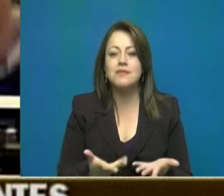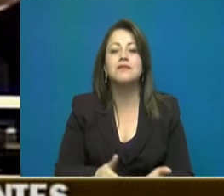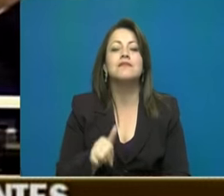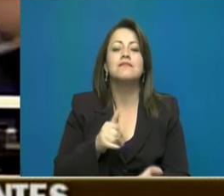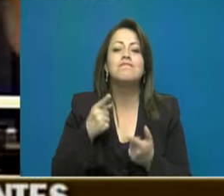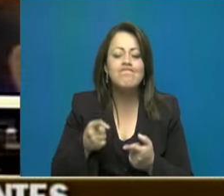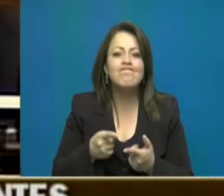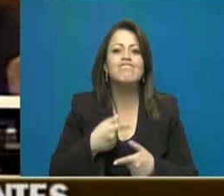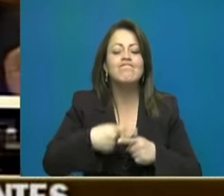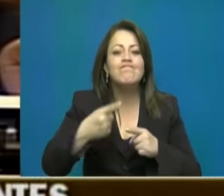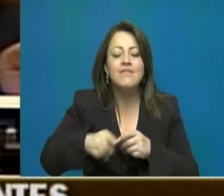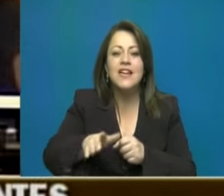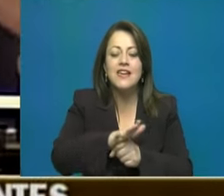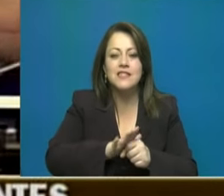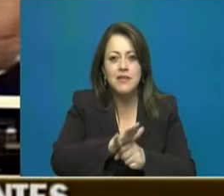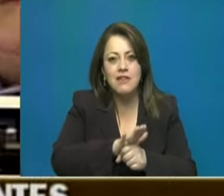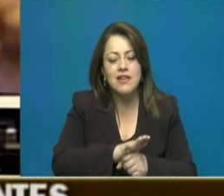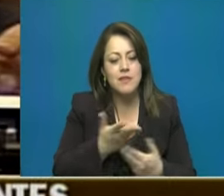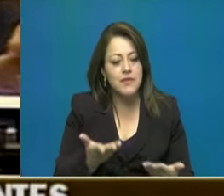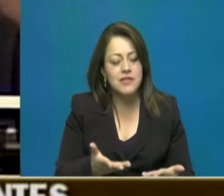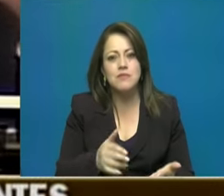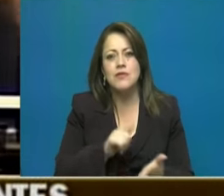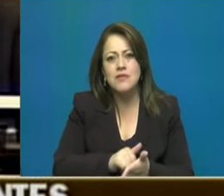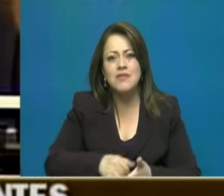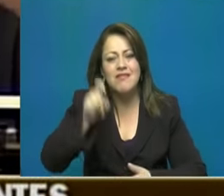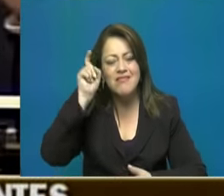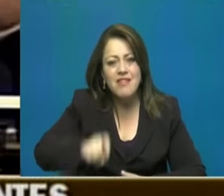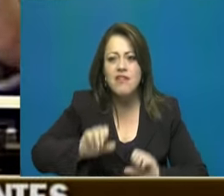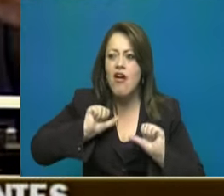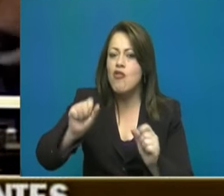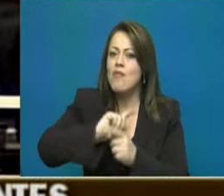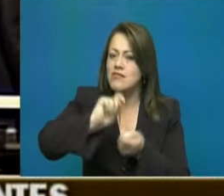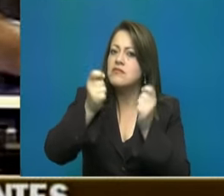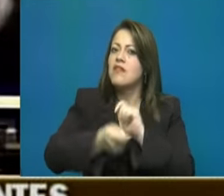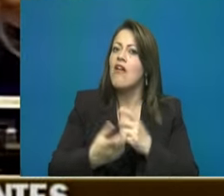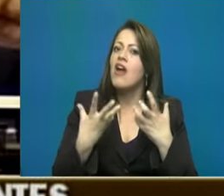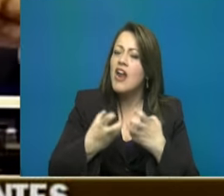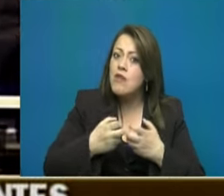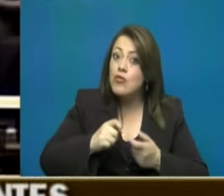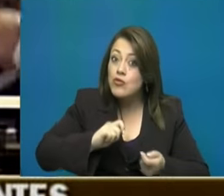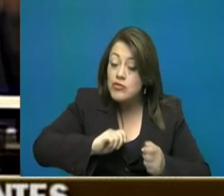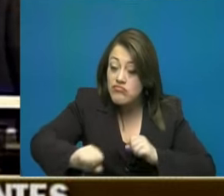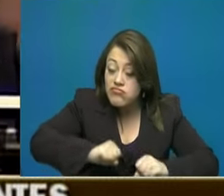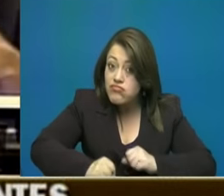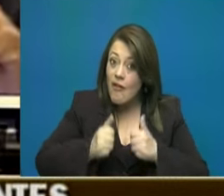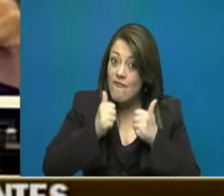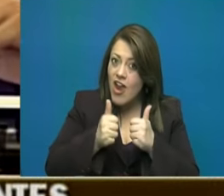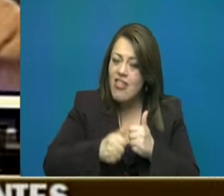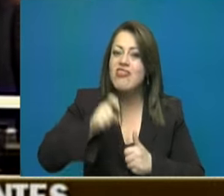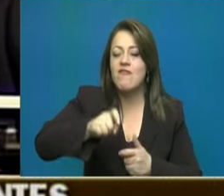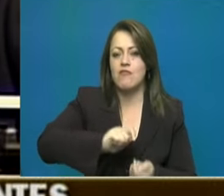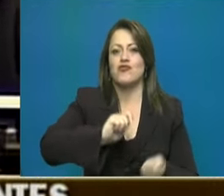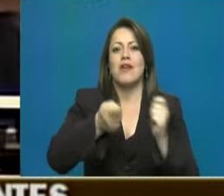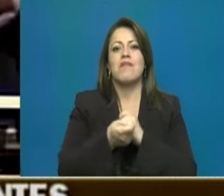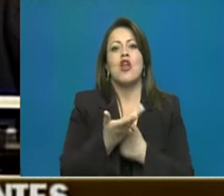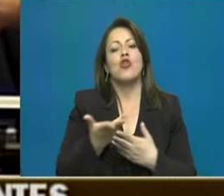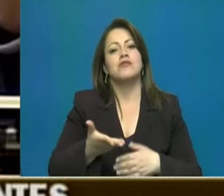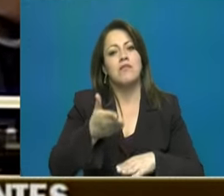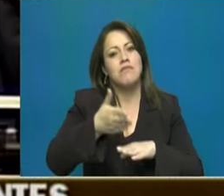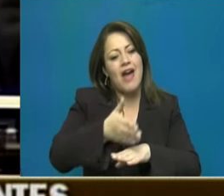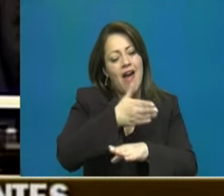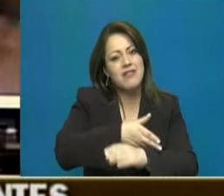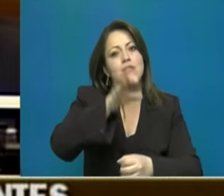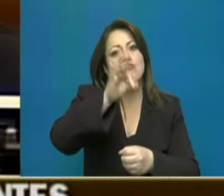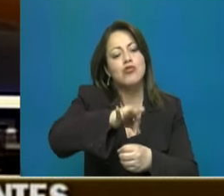por esas vías y por otras tiene que ser frenado si queremos generar garantías para que las distintas personas puedan y los